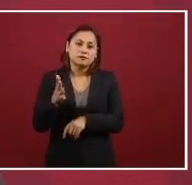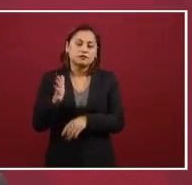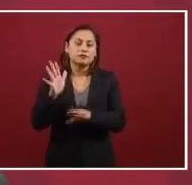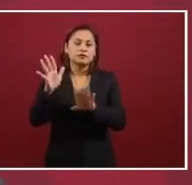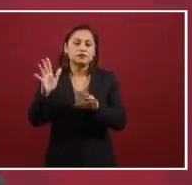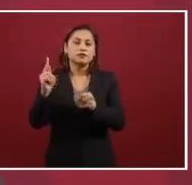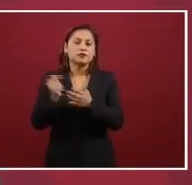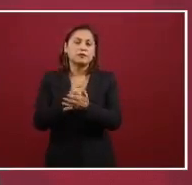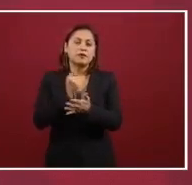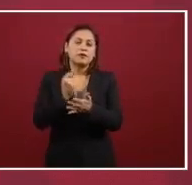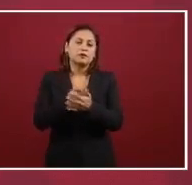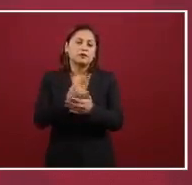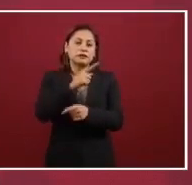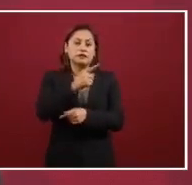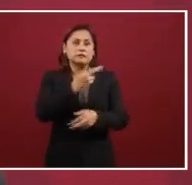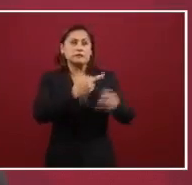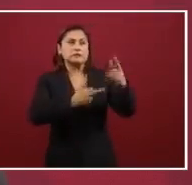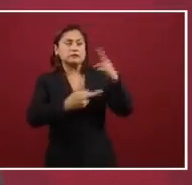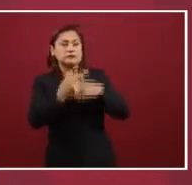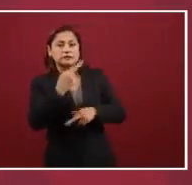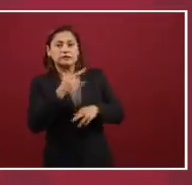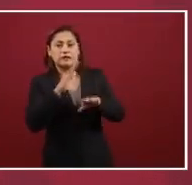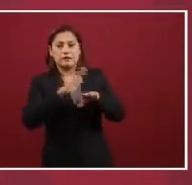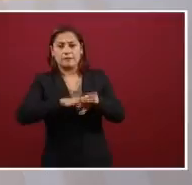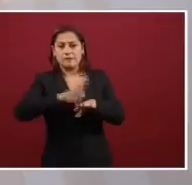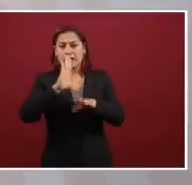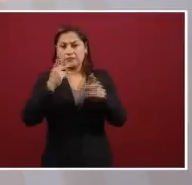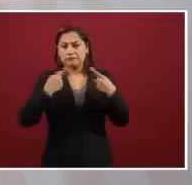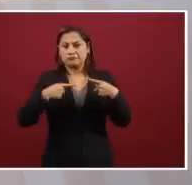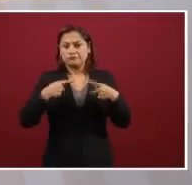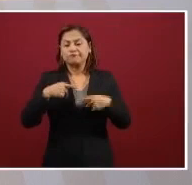es más alto, porque llega más gente a Tamaulipas.